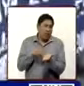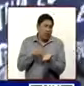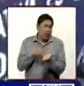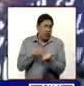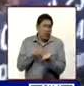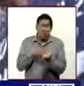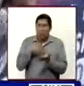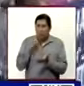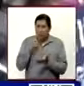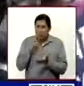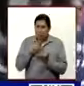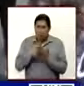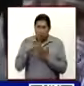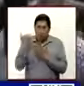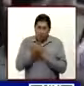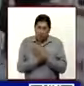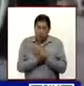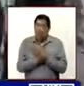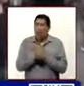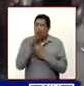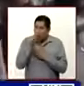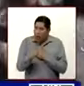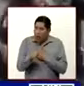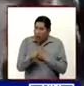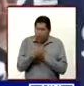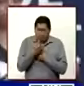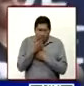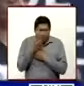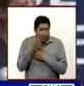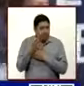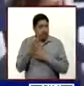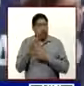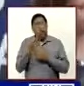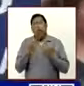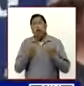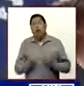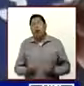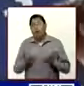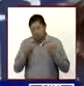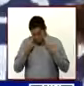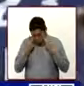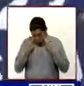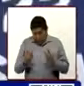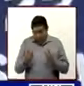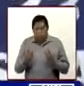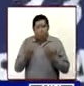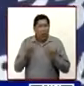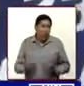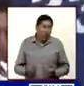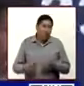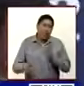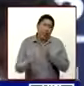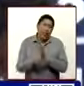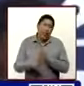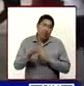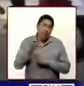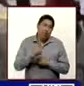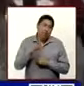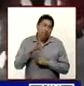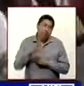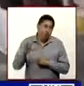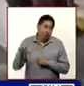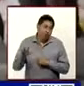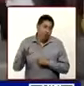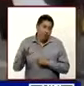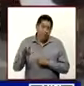que ellos hacen mención en el proyecto. Eso ha generado los conflictos que ahora estamos viendo. Ahora, la ley 065